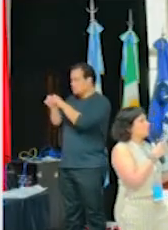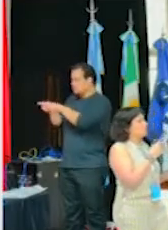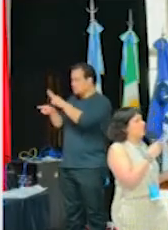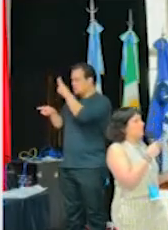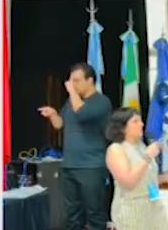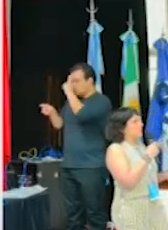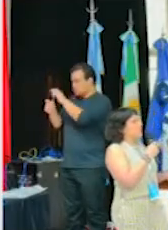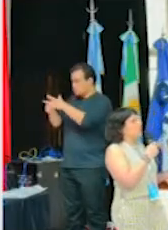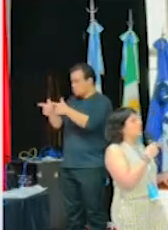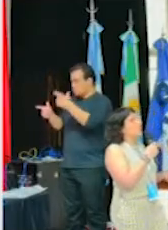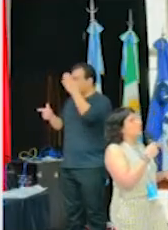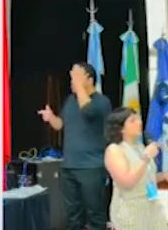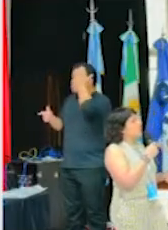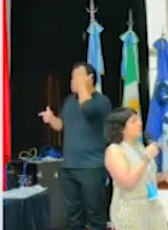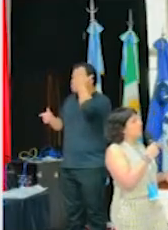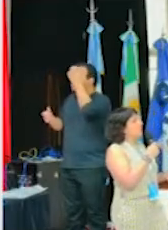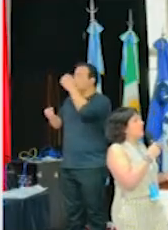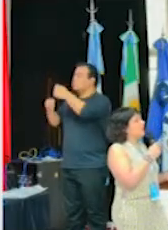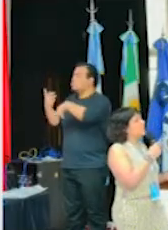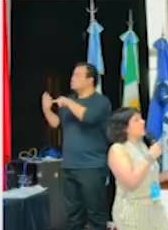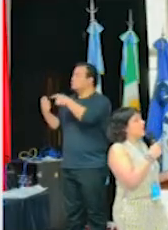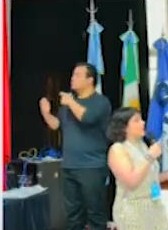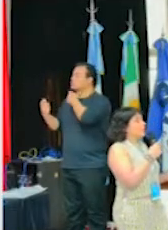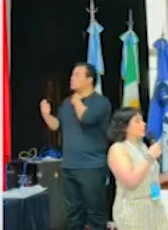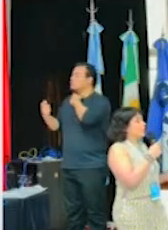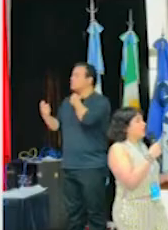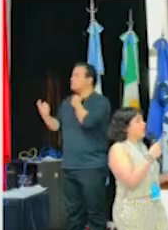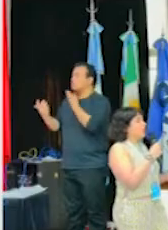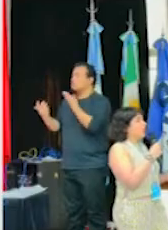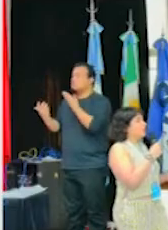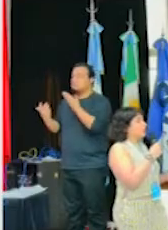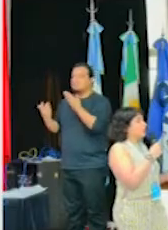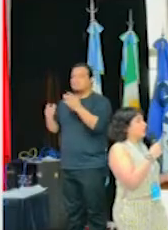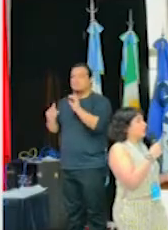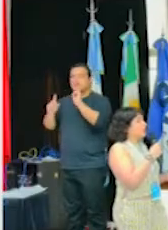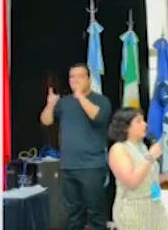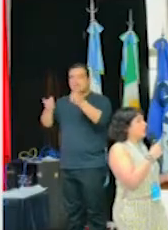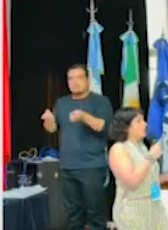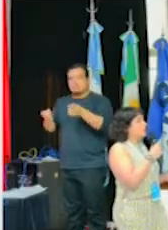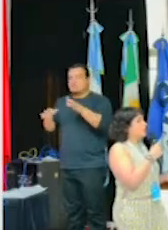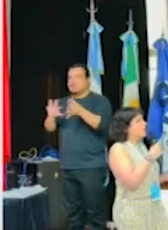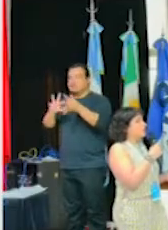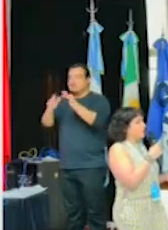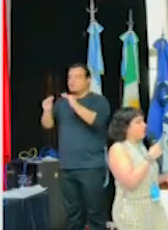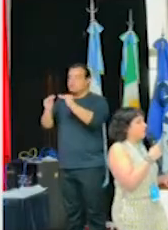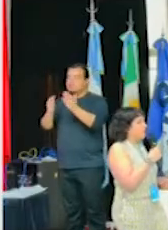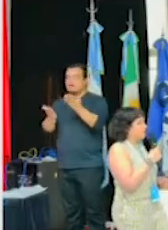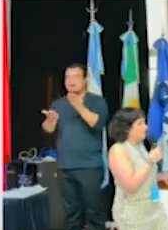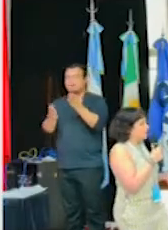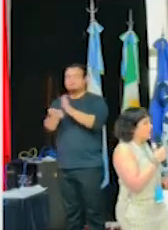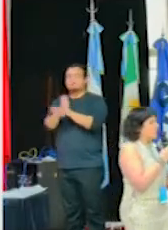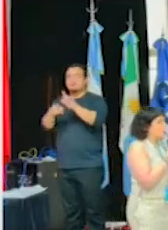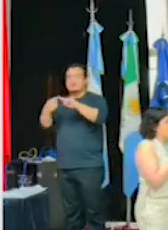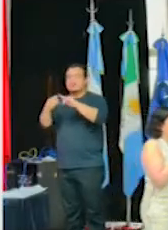su cultura, sus deseos, su espiritualidad, dentro de una relación de poder médico hegemónica y con una